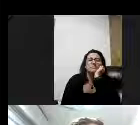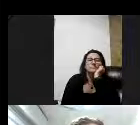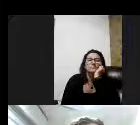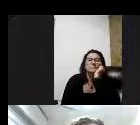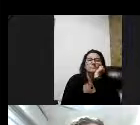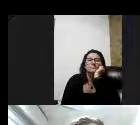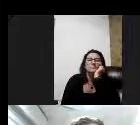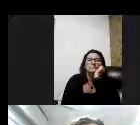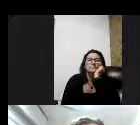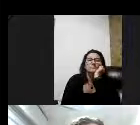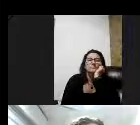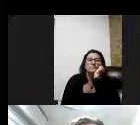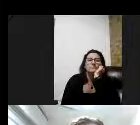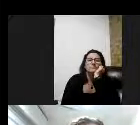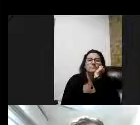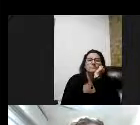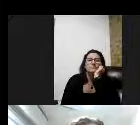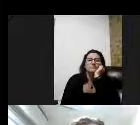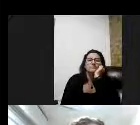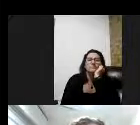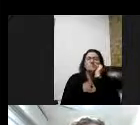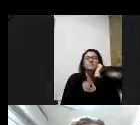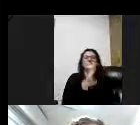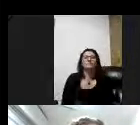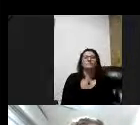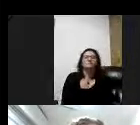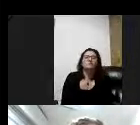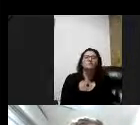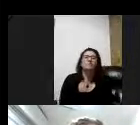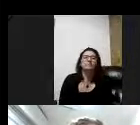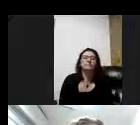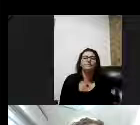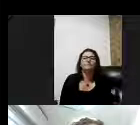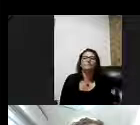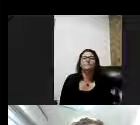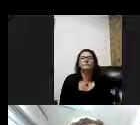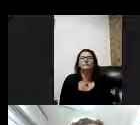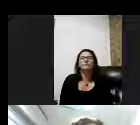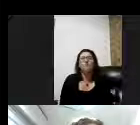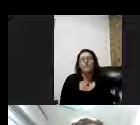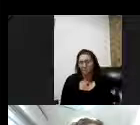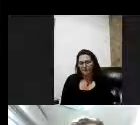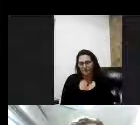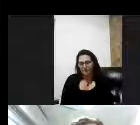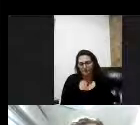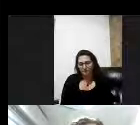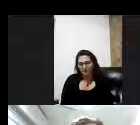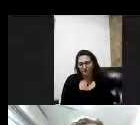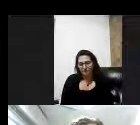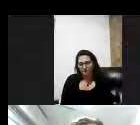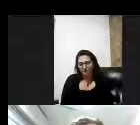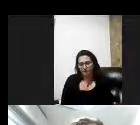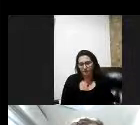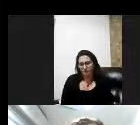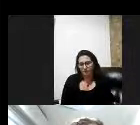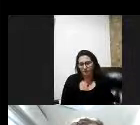licenciado en enfermería, puede ser una obstetra partera, puede ser, o sea, no tiene que ser un médico, una médica, pero tiene que ser alguien